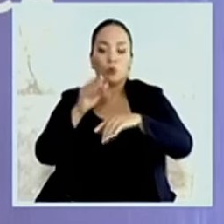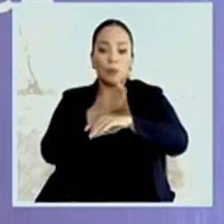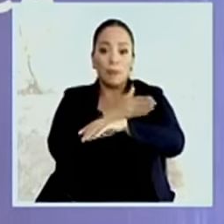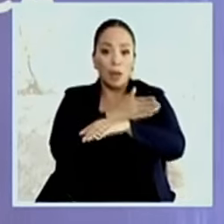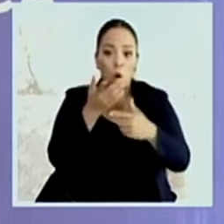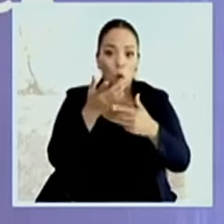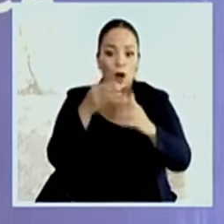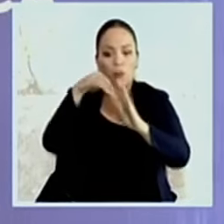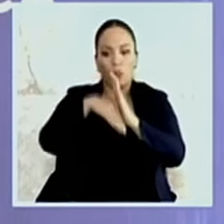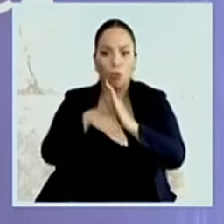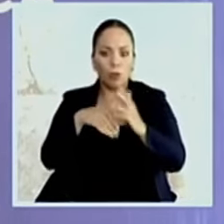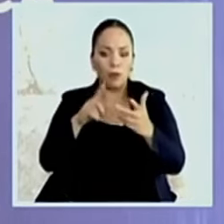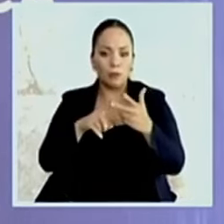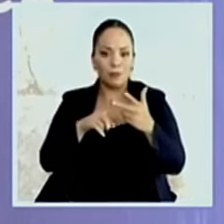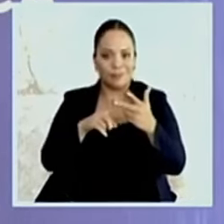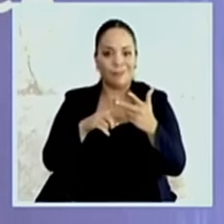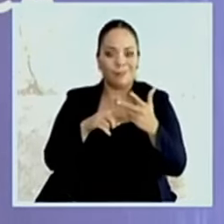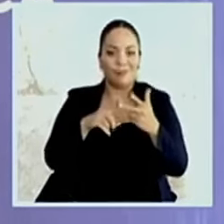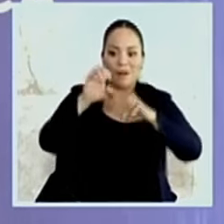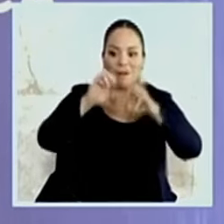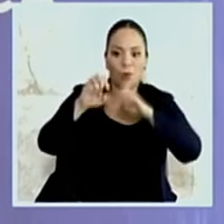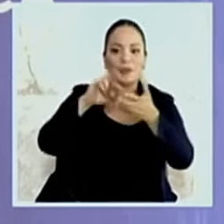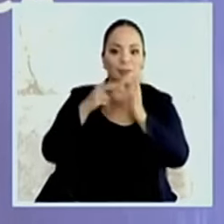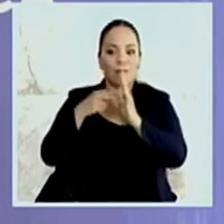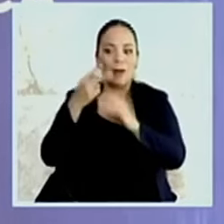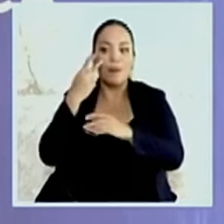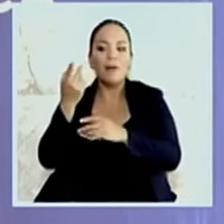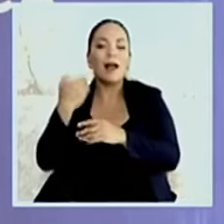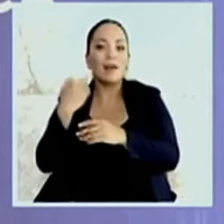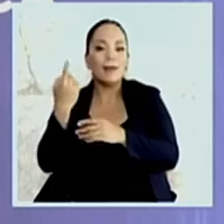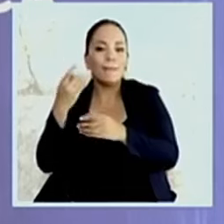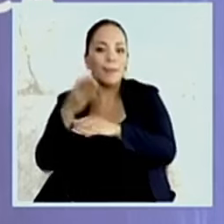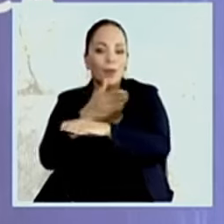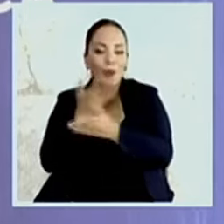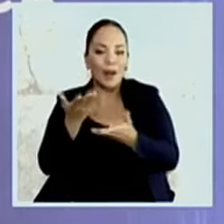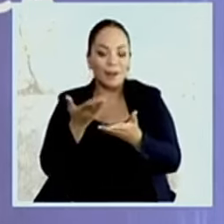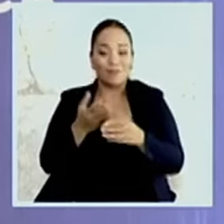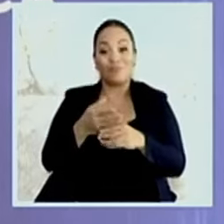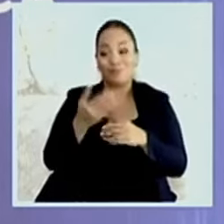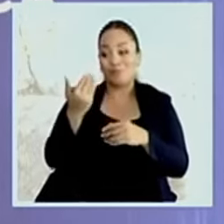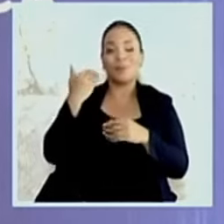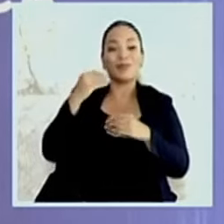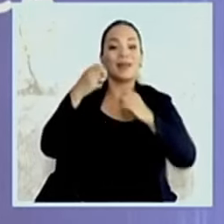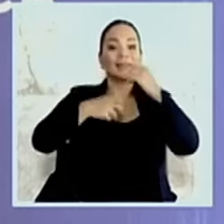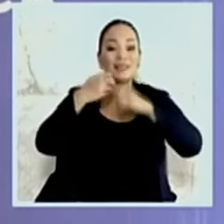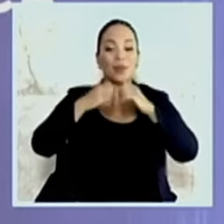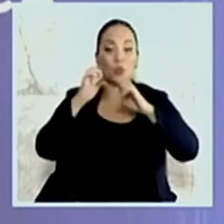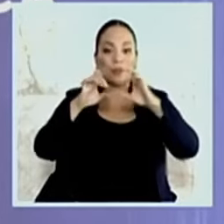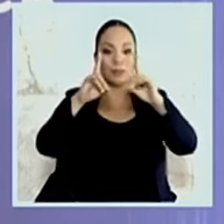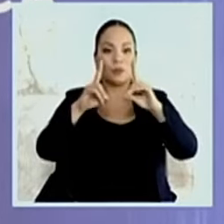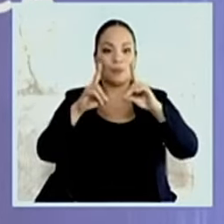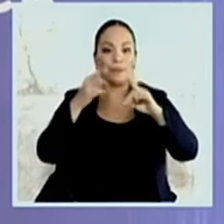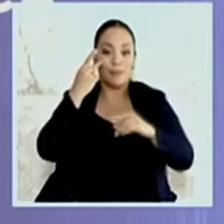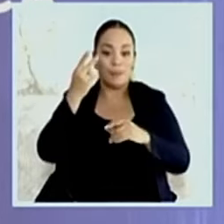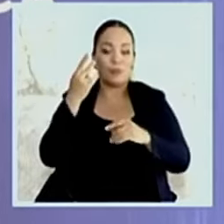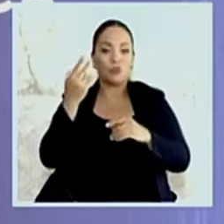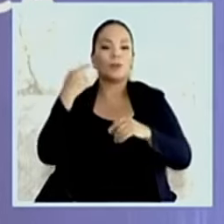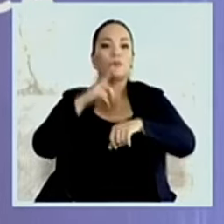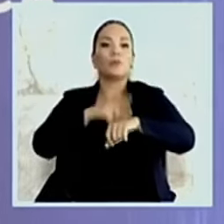mide, no se evalúa, no se puede controlar. Lo que no se controla no se puede mejorar. Lo que no se mejora, por definición, se